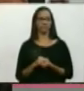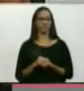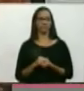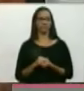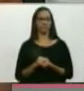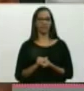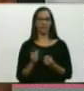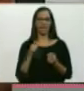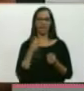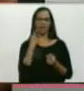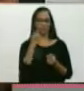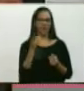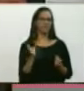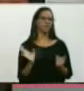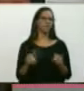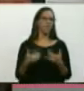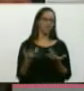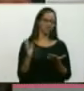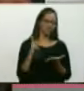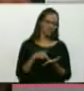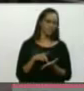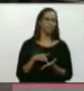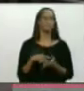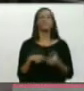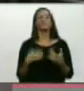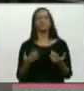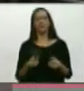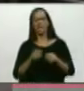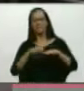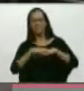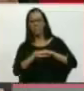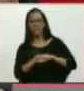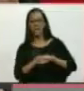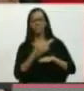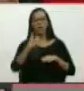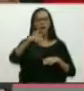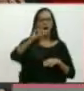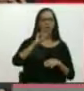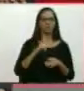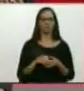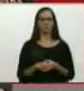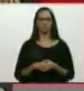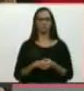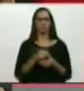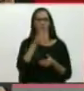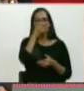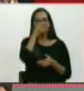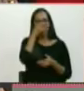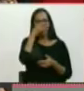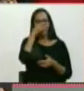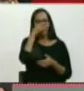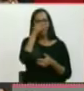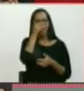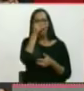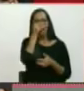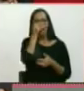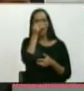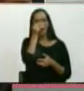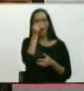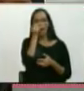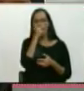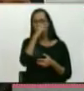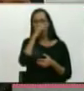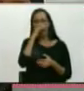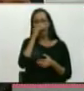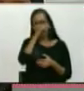etcétera, etcétera. Vamos a ver cuándo venga, con qué zapatos viene. Pero es que ni comprando tú un avión privado te gastas estos 20 millones, ¿vale? Son cosas,